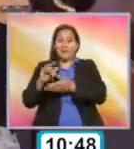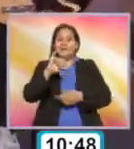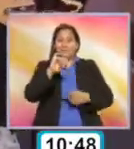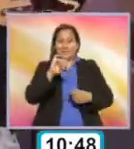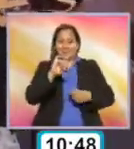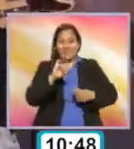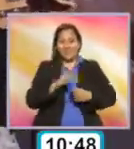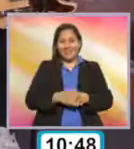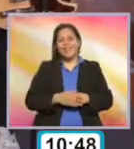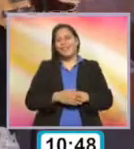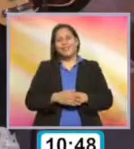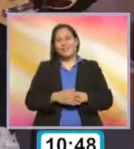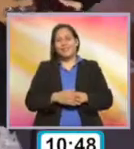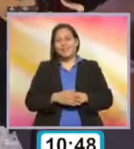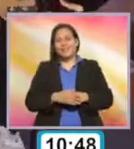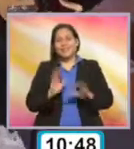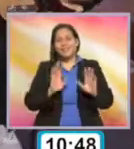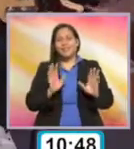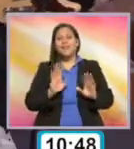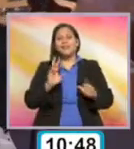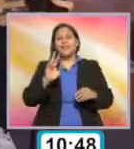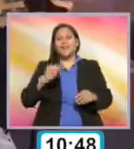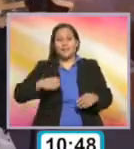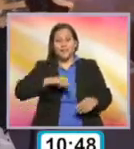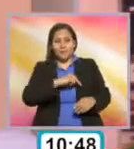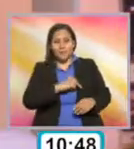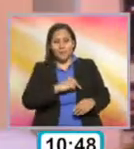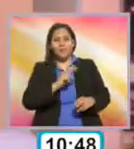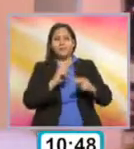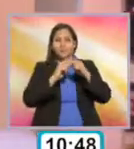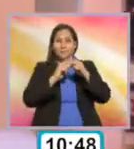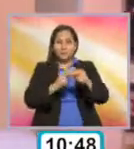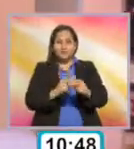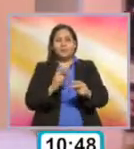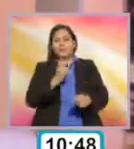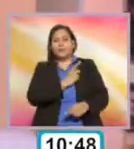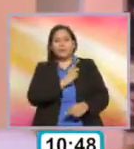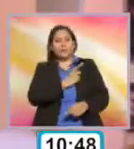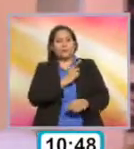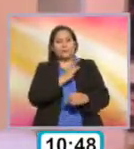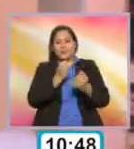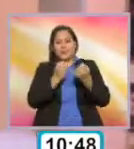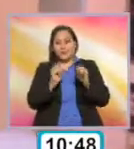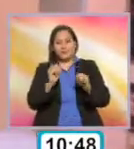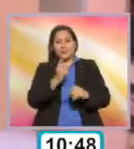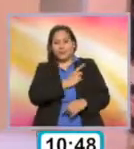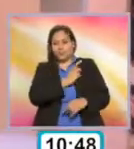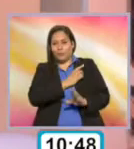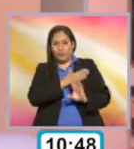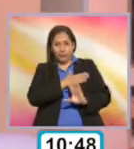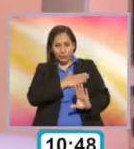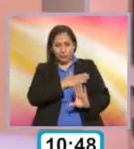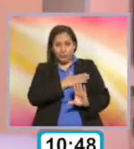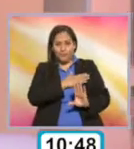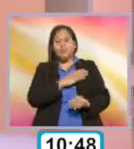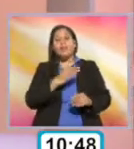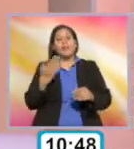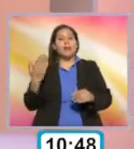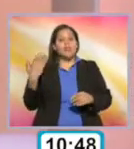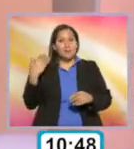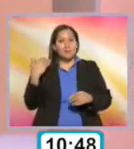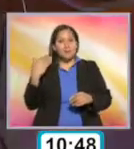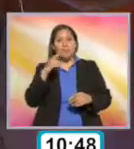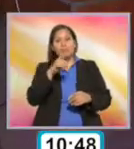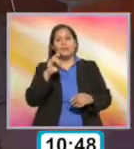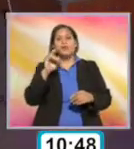escuchen ¿verdad? nuestra Oye, música, escucha, ¿cierto? no, para nada. Nosotros llevamos trayectoria como independientes, bastante trayectoria. Y hace poquito firmamos